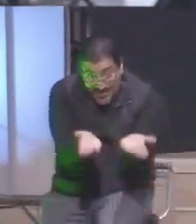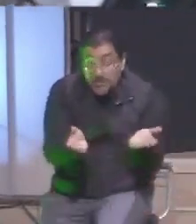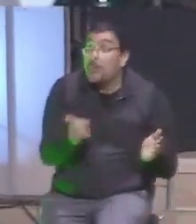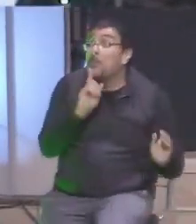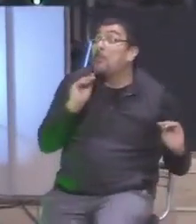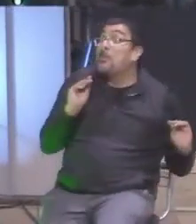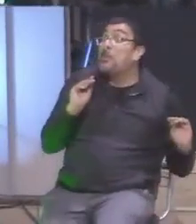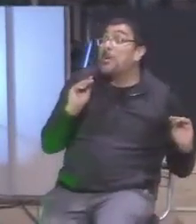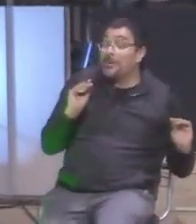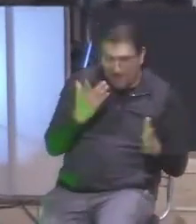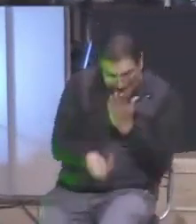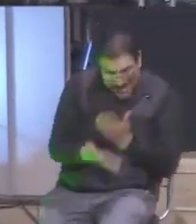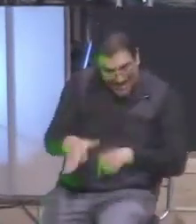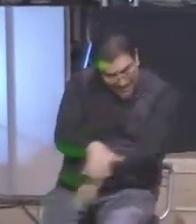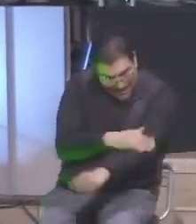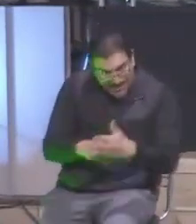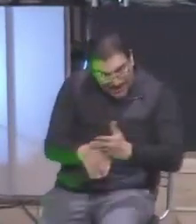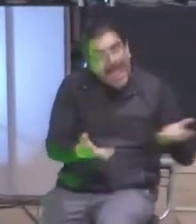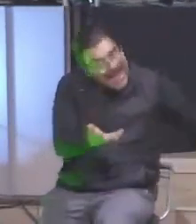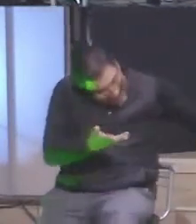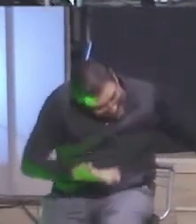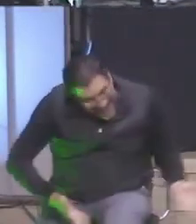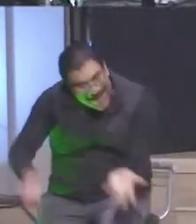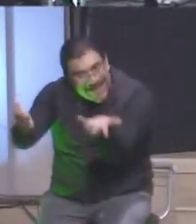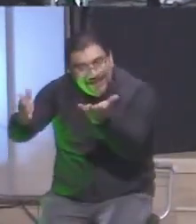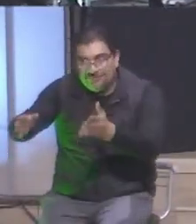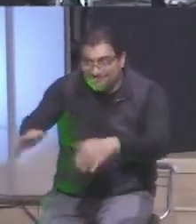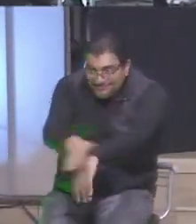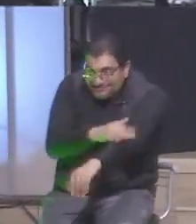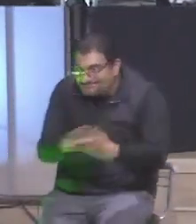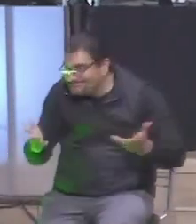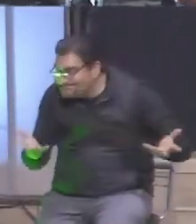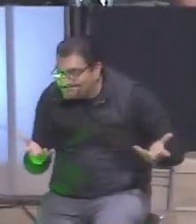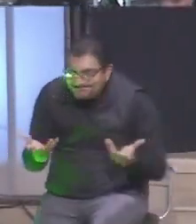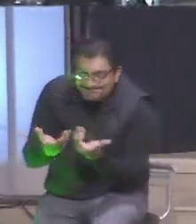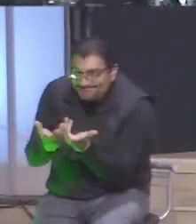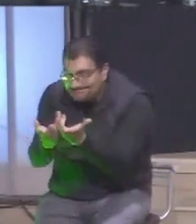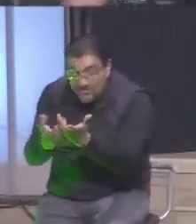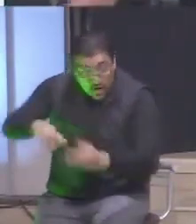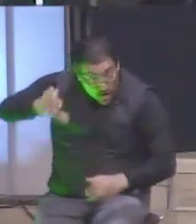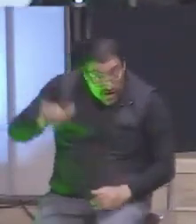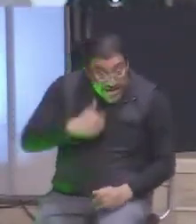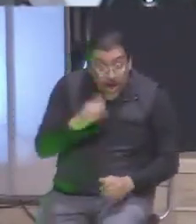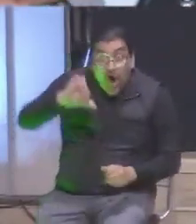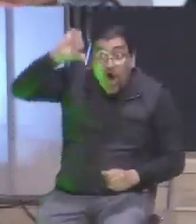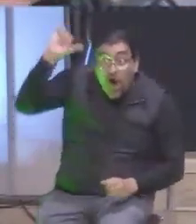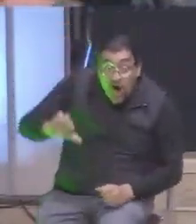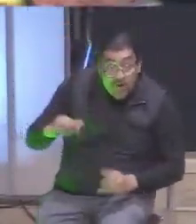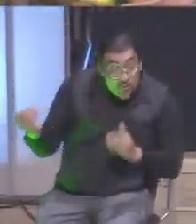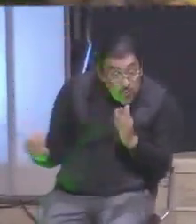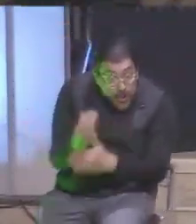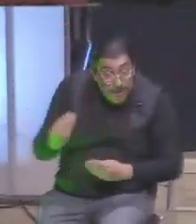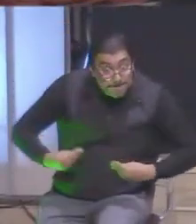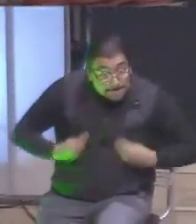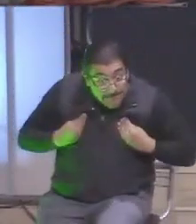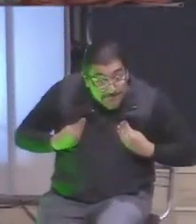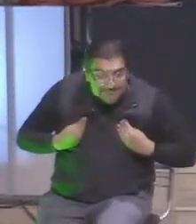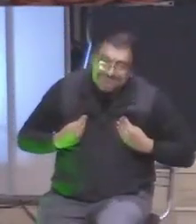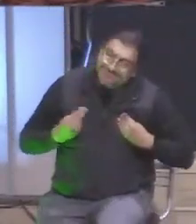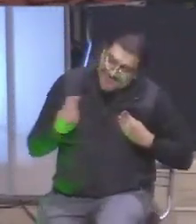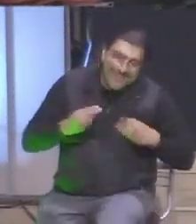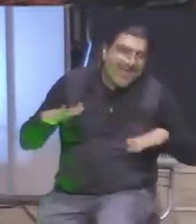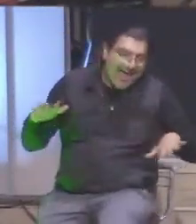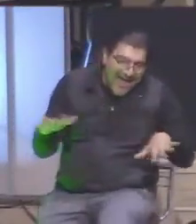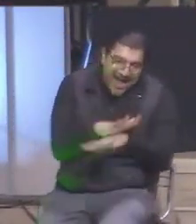manos a la obra manos a la obra si tú quieres resultados nuevos tienes que hacer